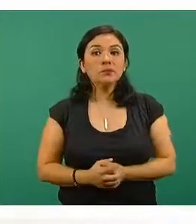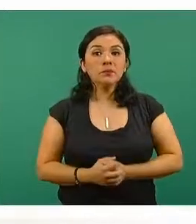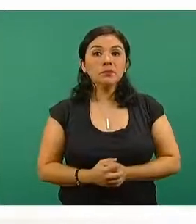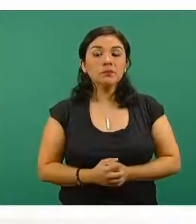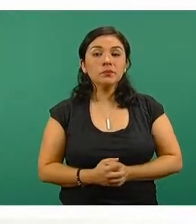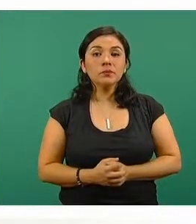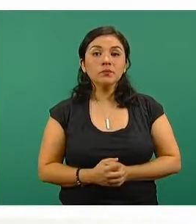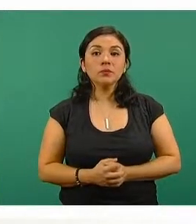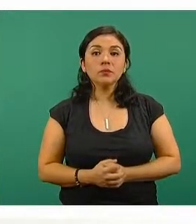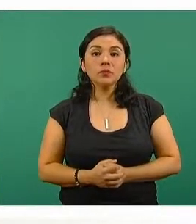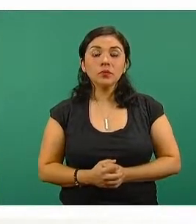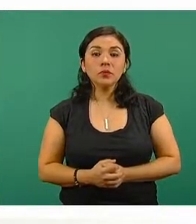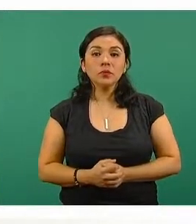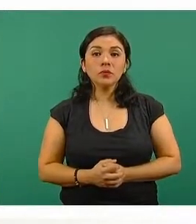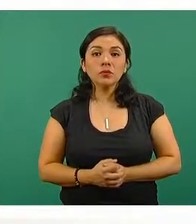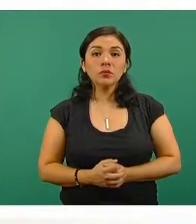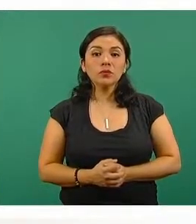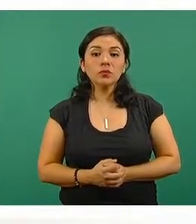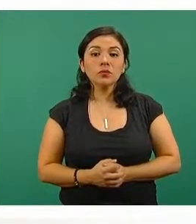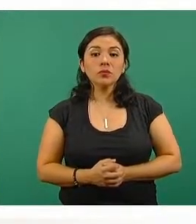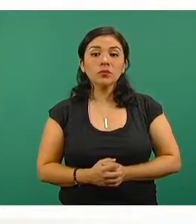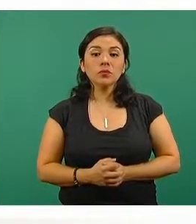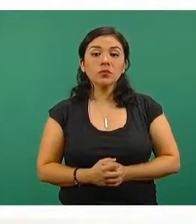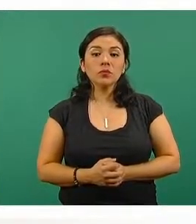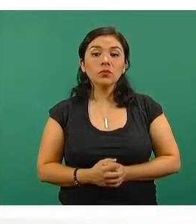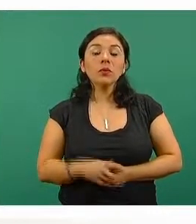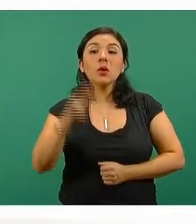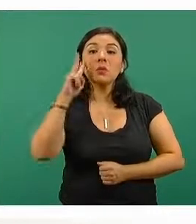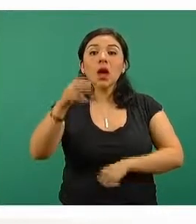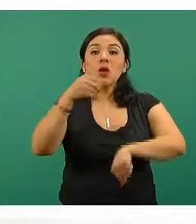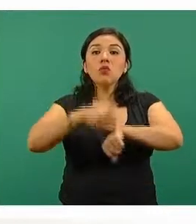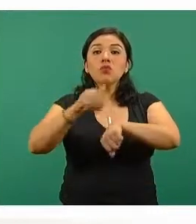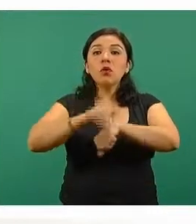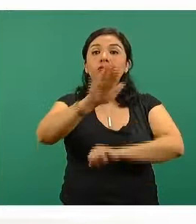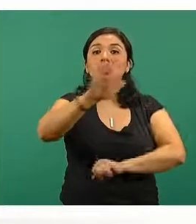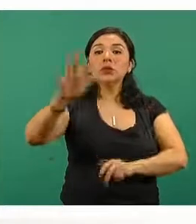el día de hoy, y en el número resaltado de